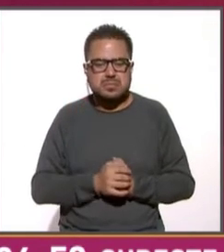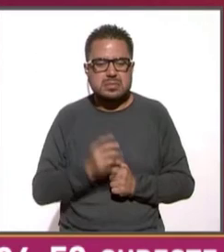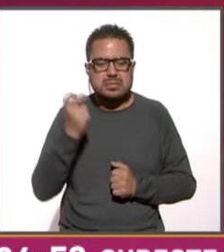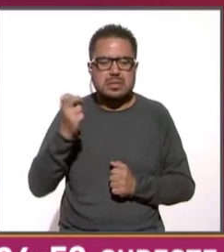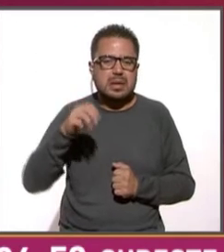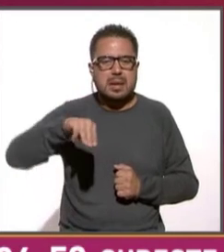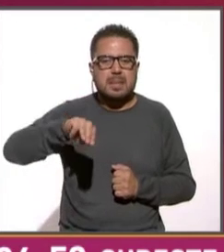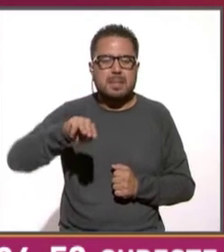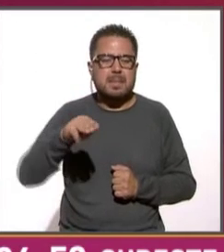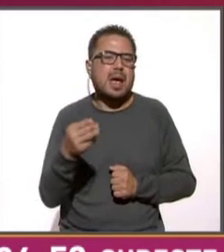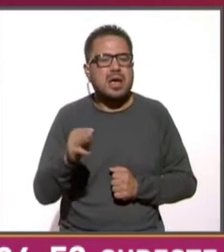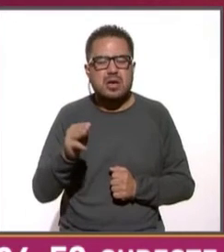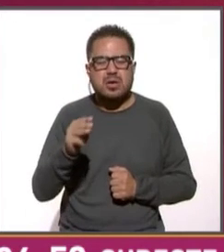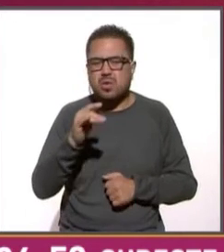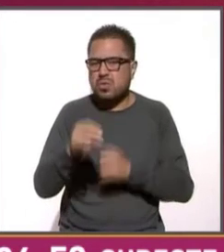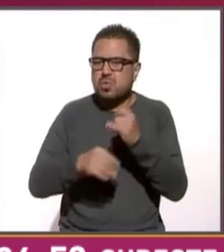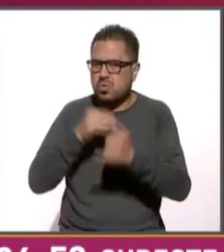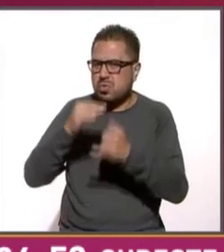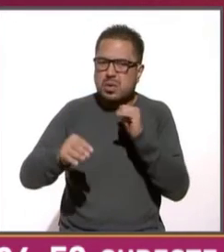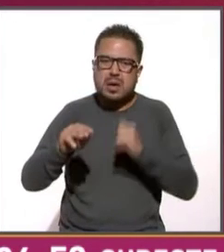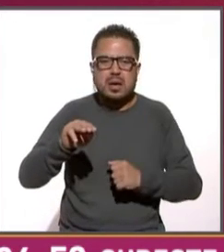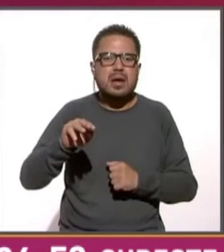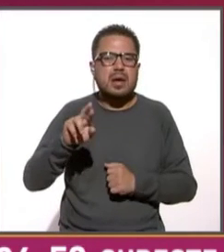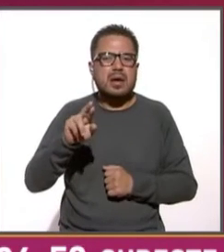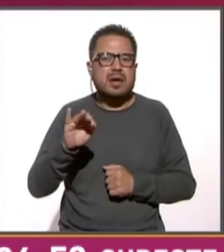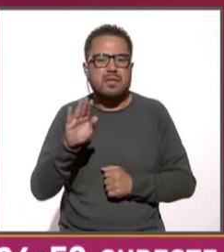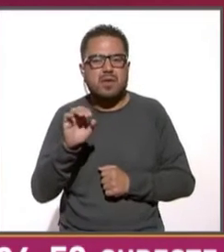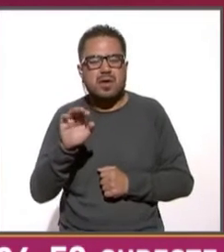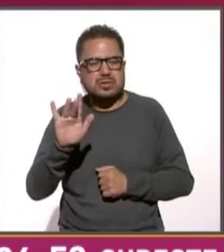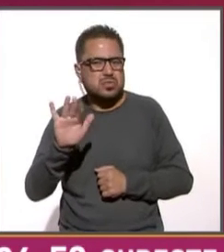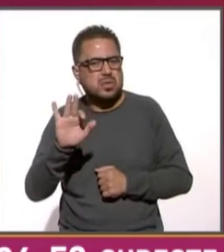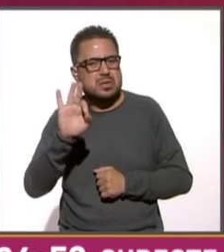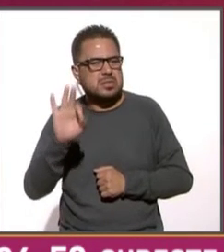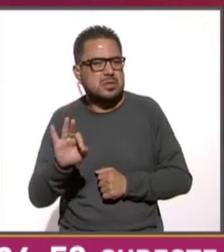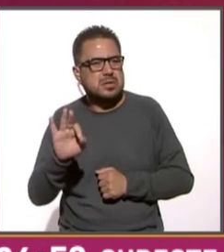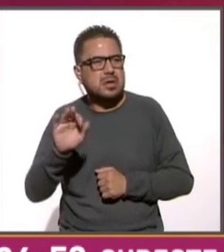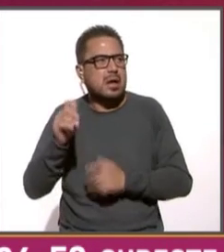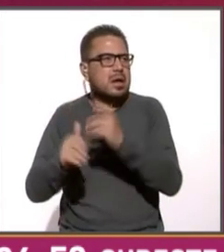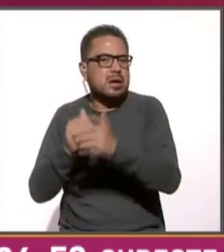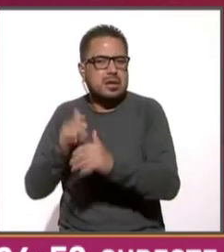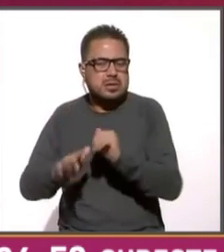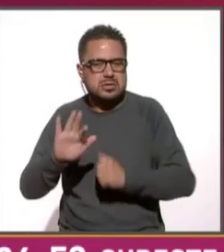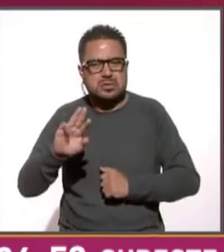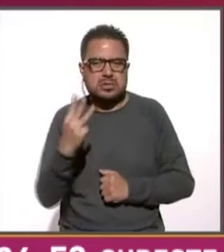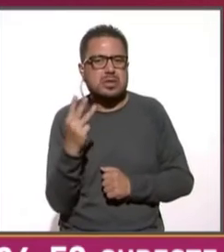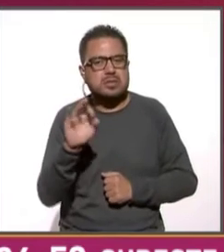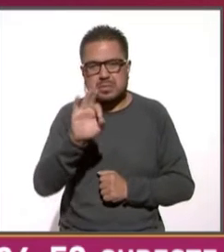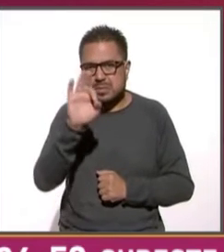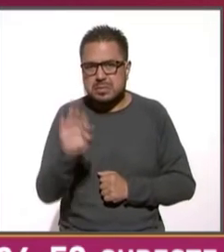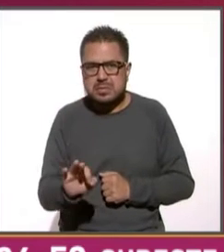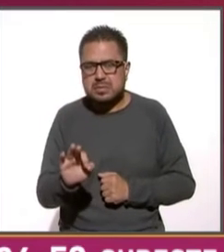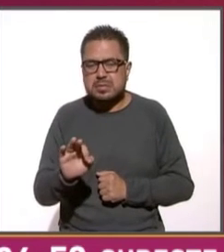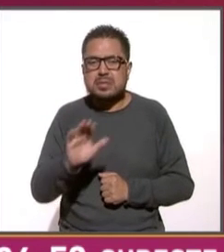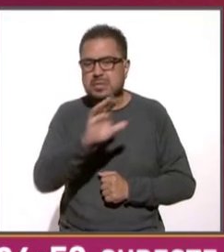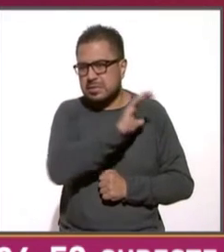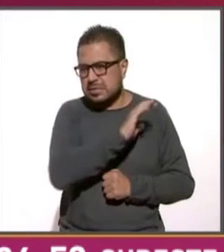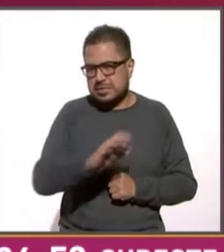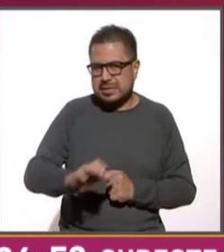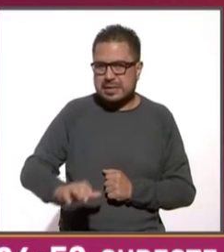fue en mayo, la última de Reforma le da 50, acabó en 53%, y el